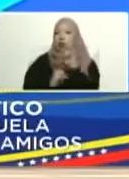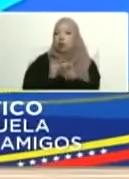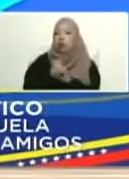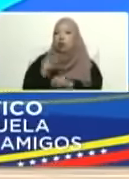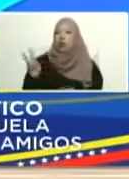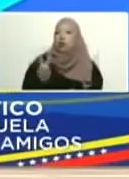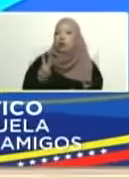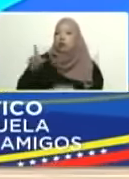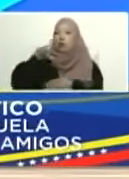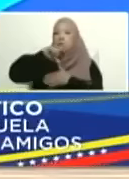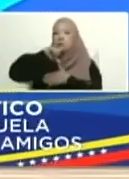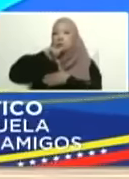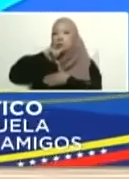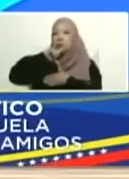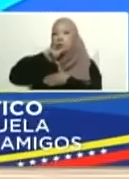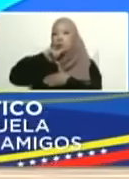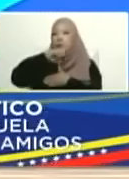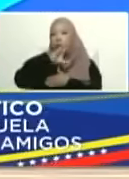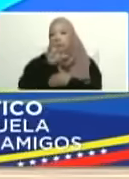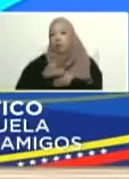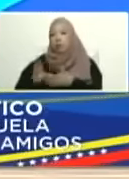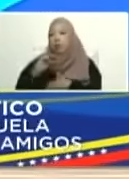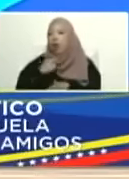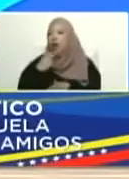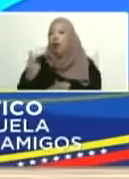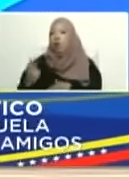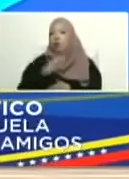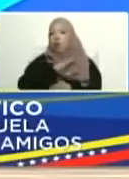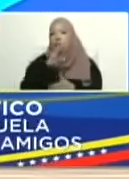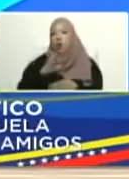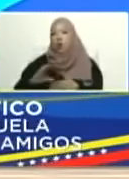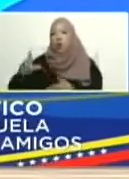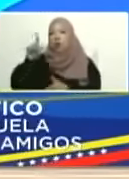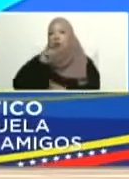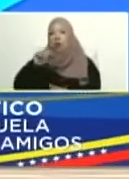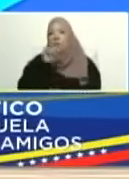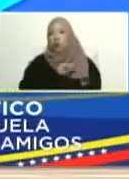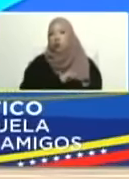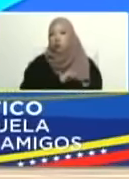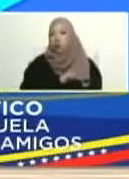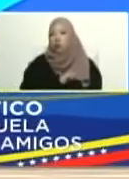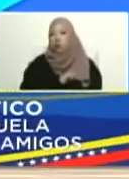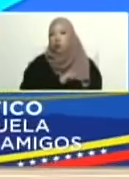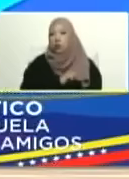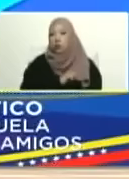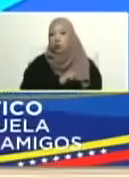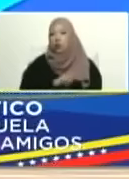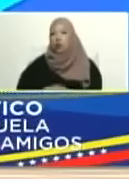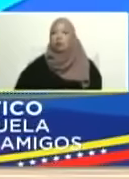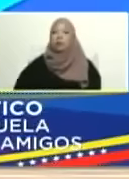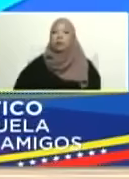de América Latina y el Caribe, la voz de América Latina y el Caribe, Telesur, nuestra gran Telesur.